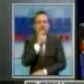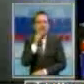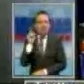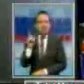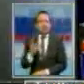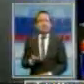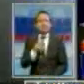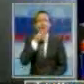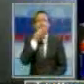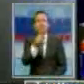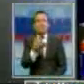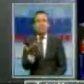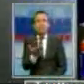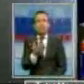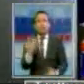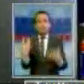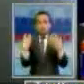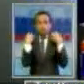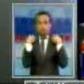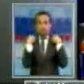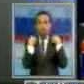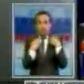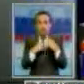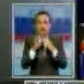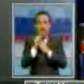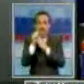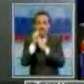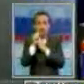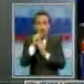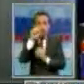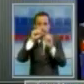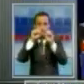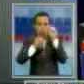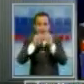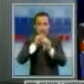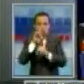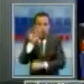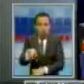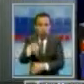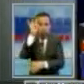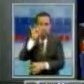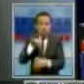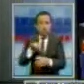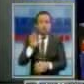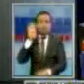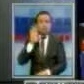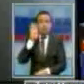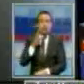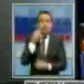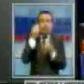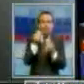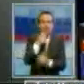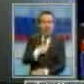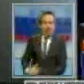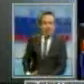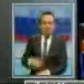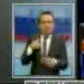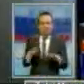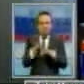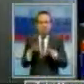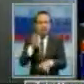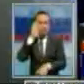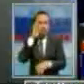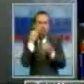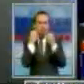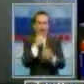Winston Churchill, decía que la responsabilidad de los líderes políticos no termina cuando eligen un candidato, sino cuando ese candidato es un buen gobierno. Así que vamos a trabajar para que Michelle